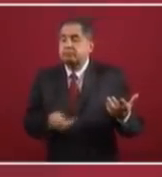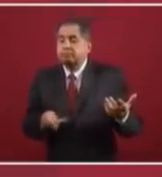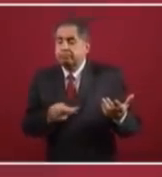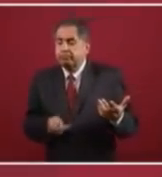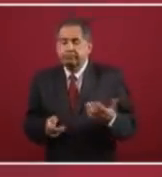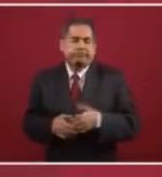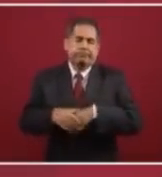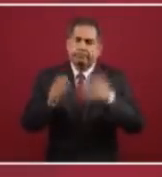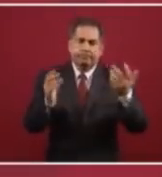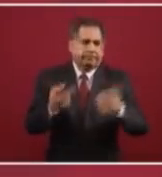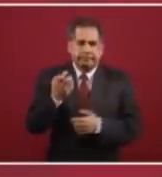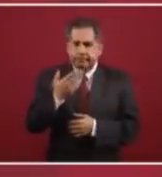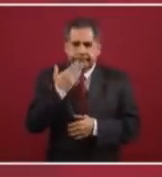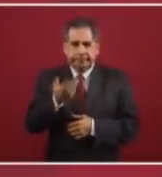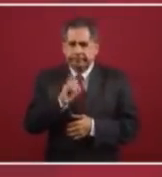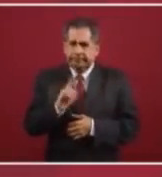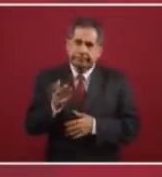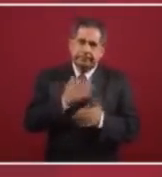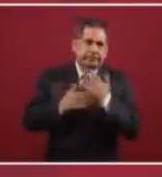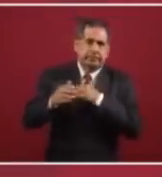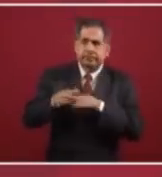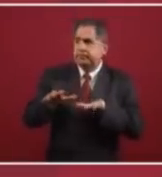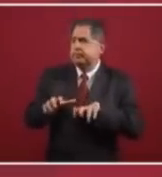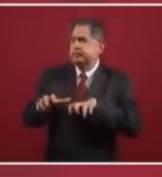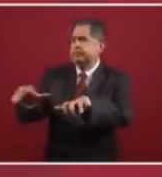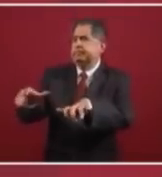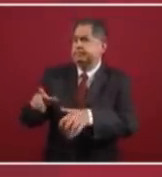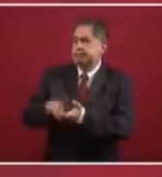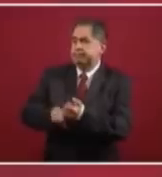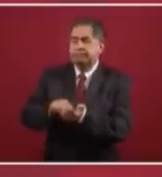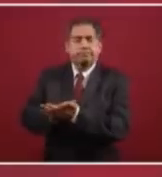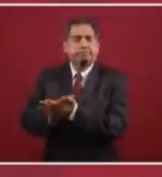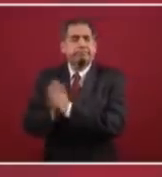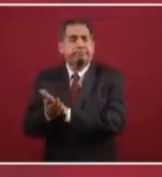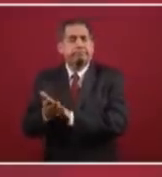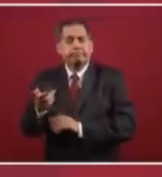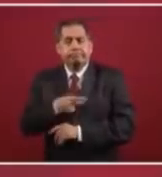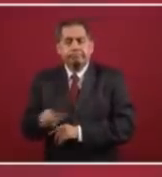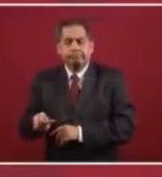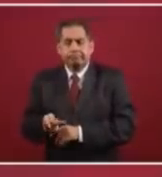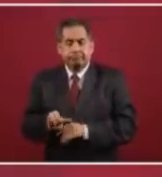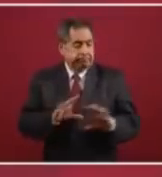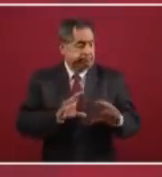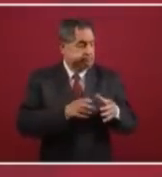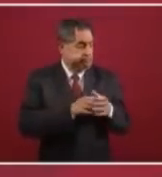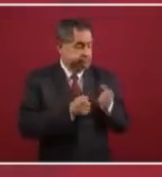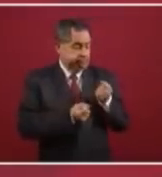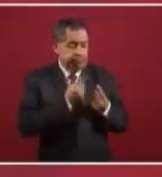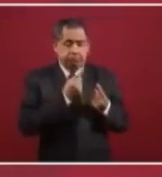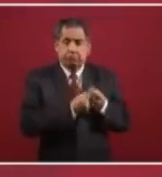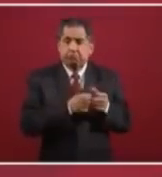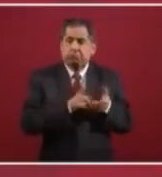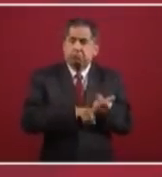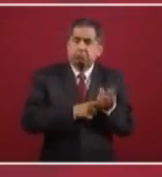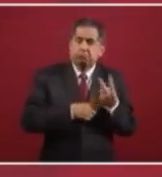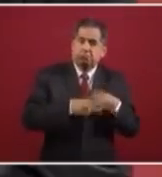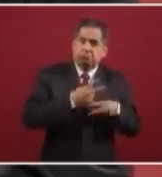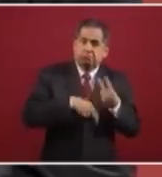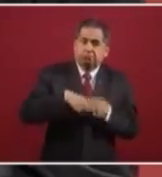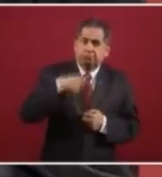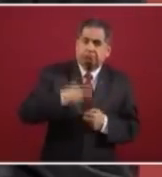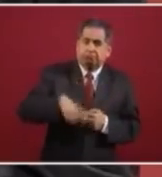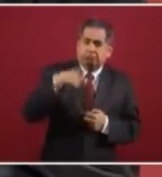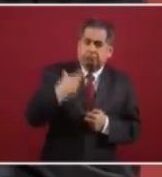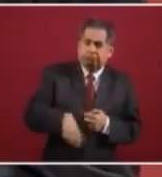las masas y en el enriquecimiento de las